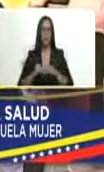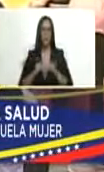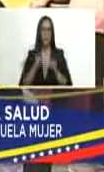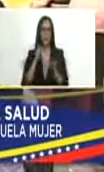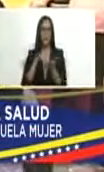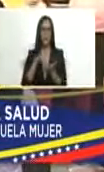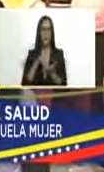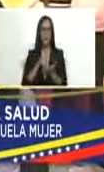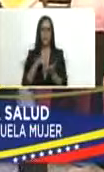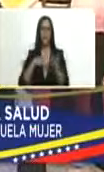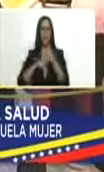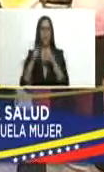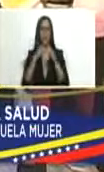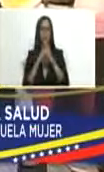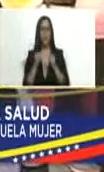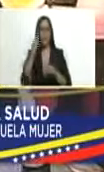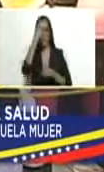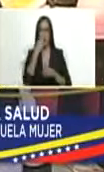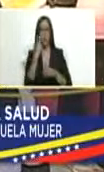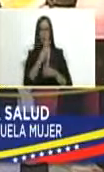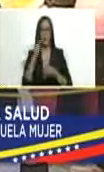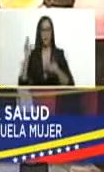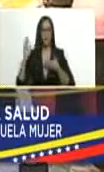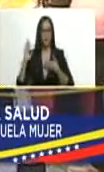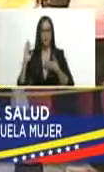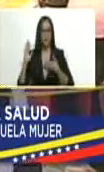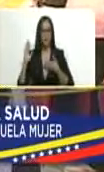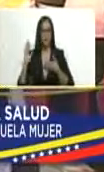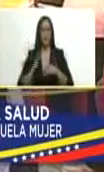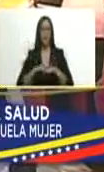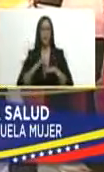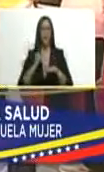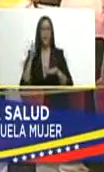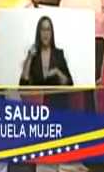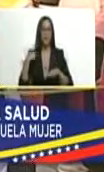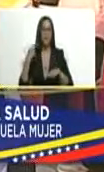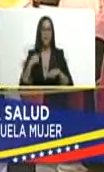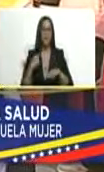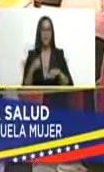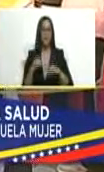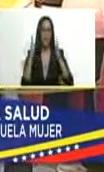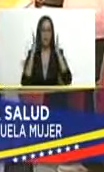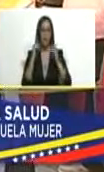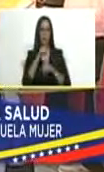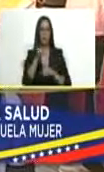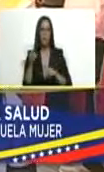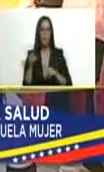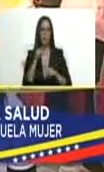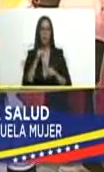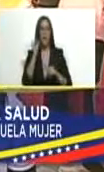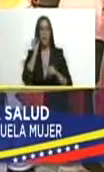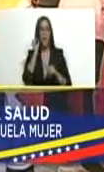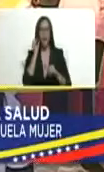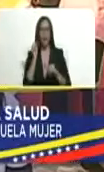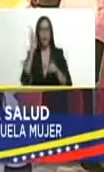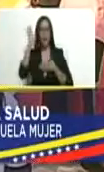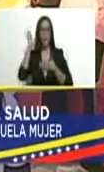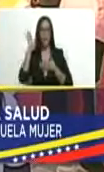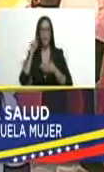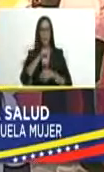vamos todas, vamos a juramentar, porque ellas tienen que obedecerlas a ustedes. Ustedes, mujeres, las juramentan a